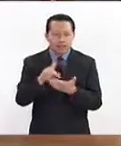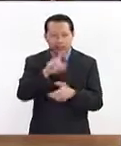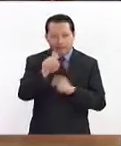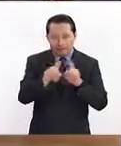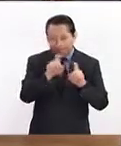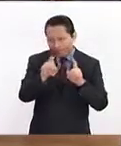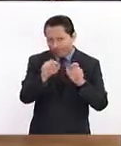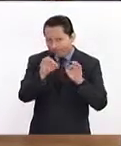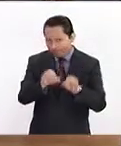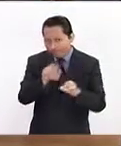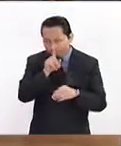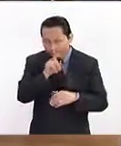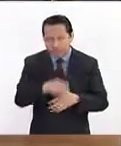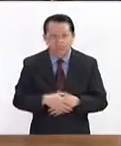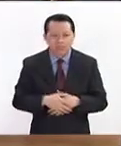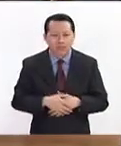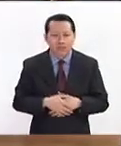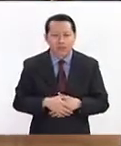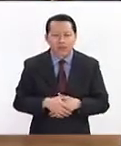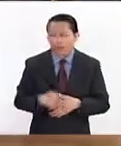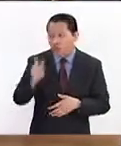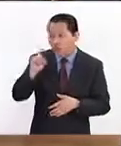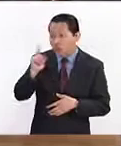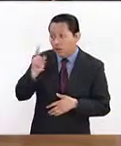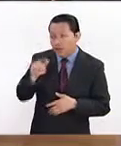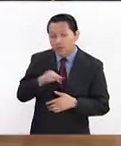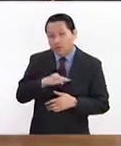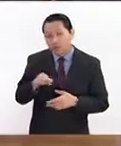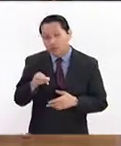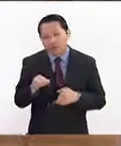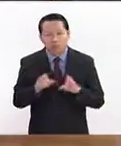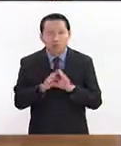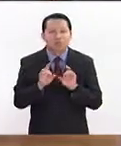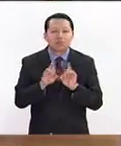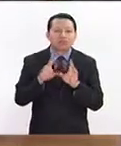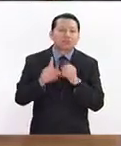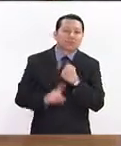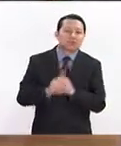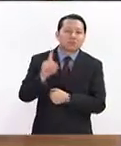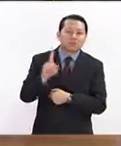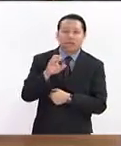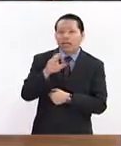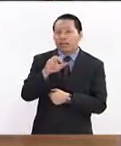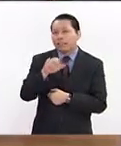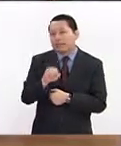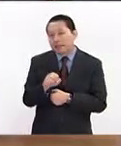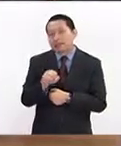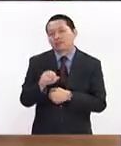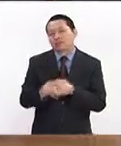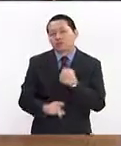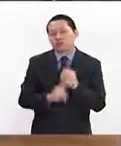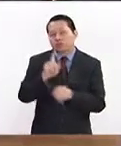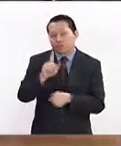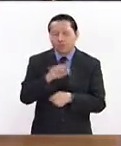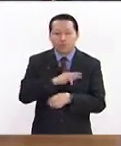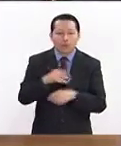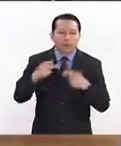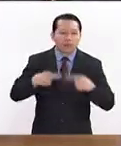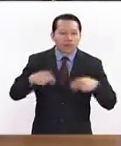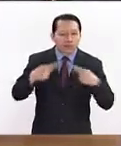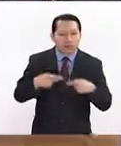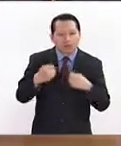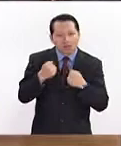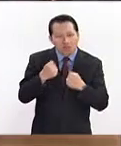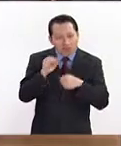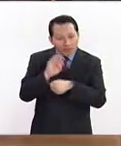inciertas, entonces... Pues y ojalá que de las crisis, crisis siempre se fortalecen las personas y las